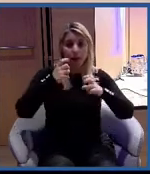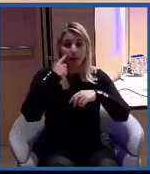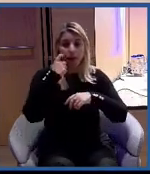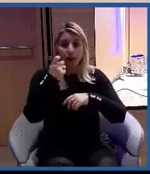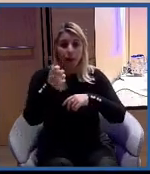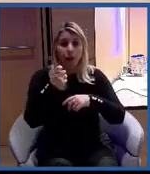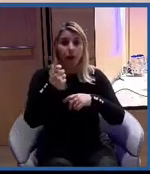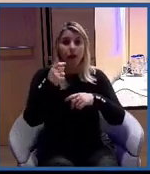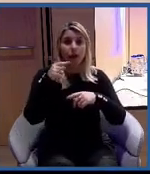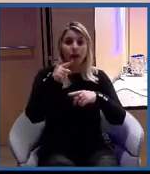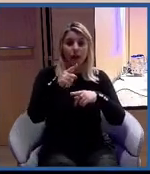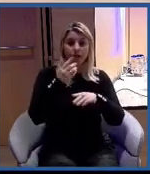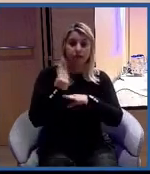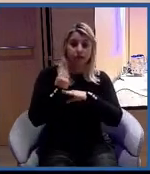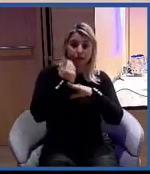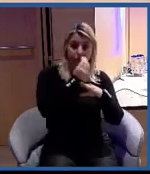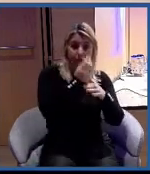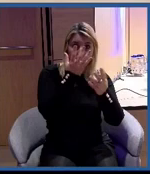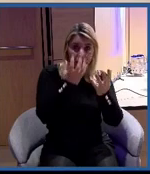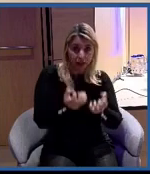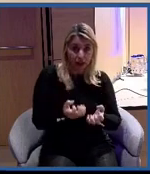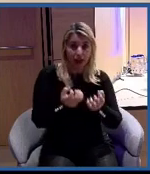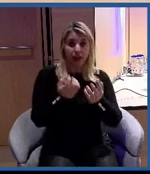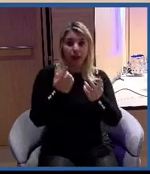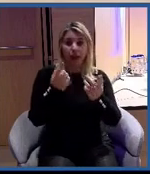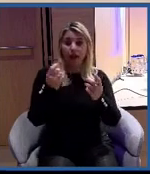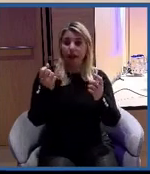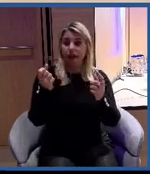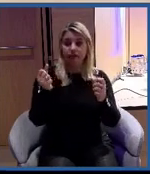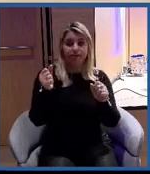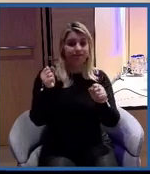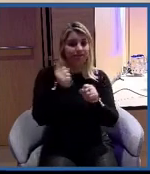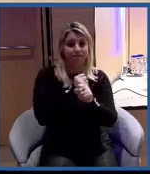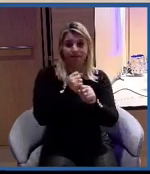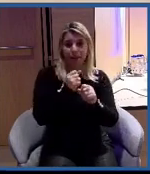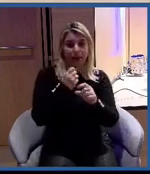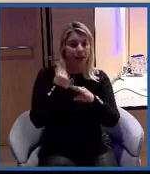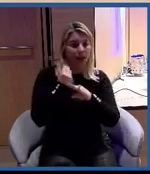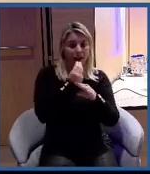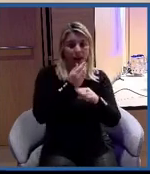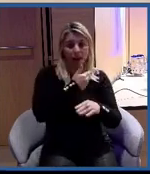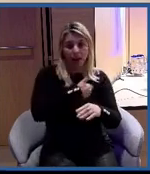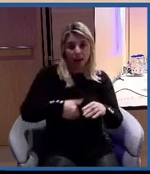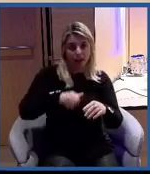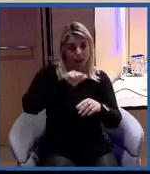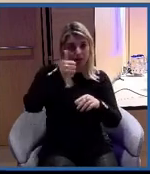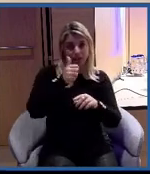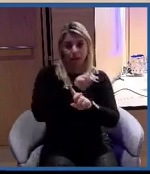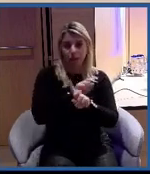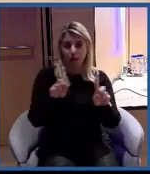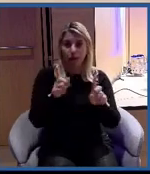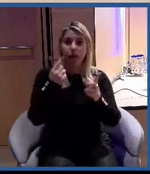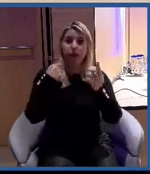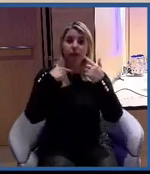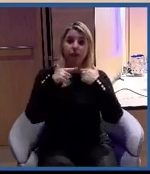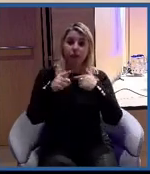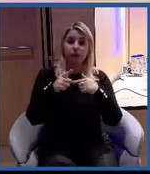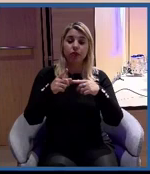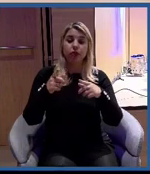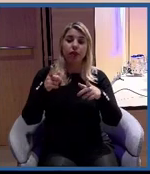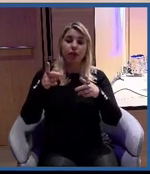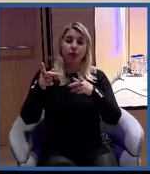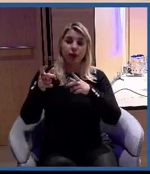los alcal candidatos a alcaldes que saben que no van a ganar pero sí tienen posibilidad de integrar un consejo municipal Entonces qué